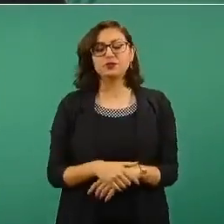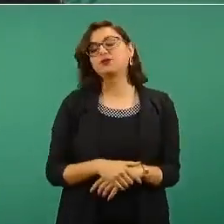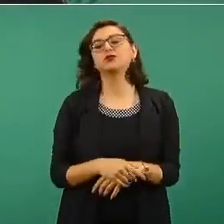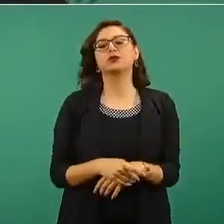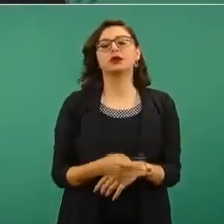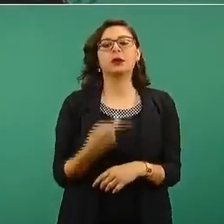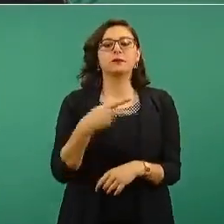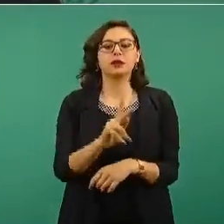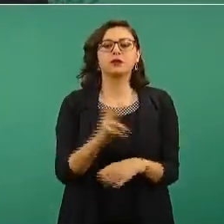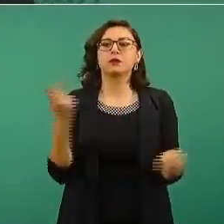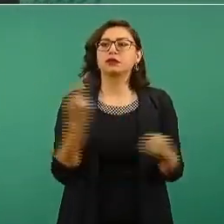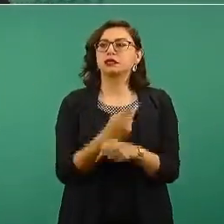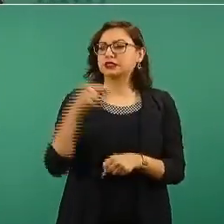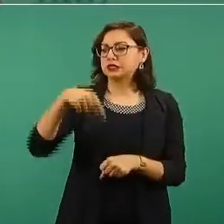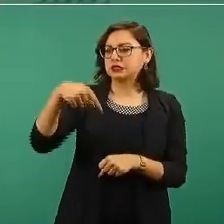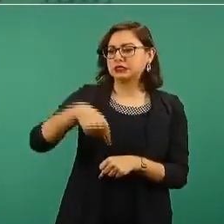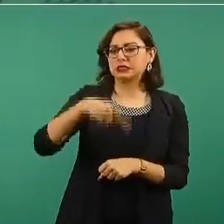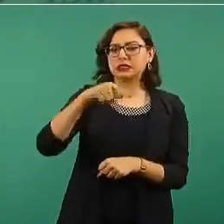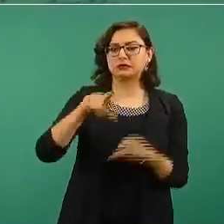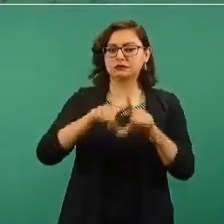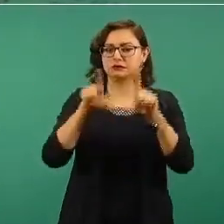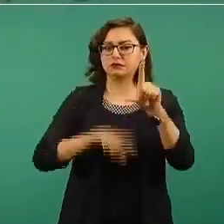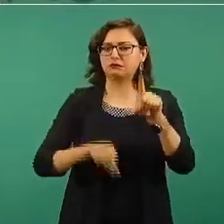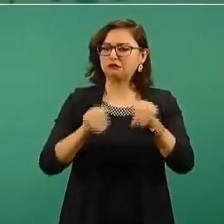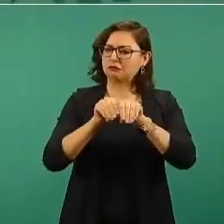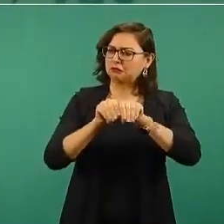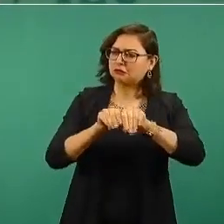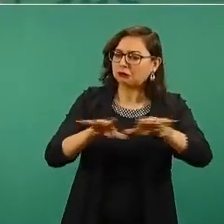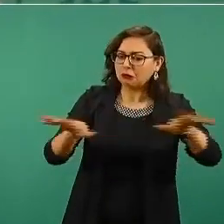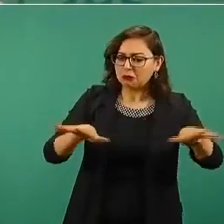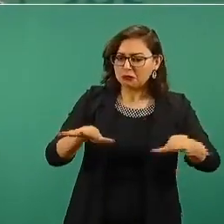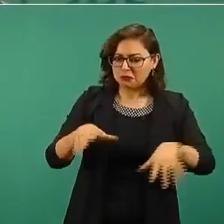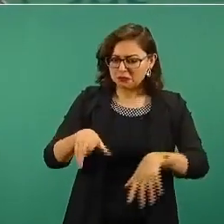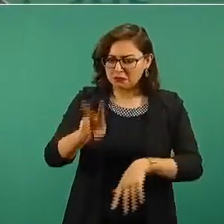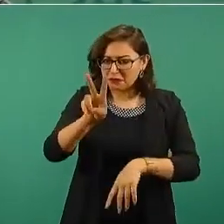tuvo algún efecto aquí? Que tampoco funcionó,